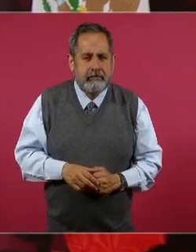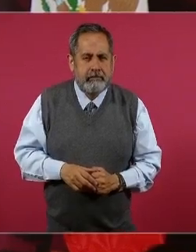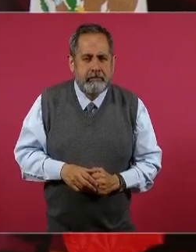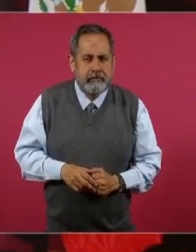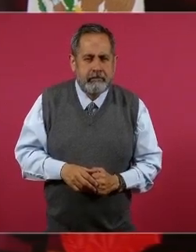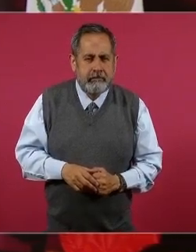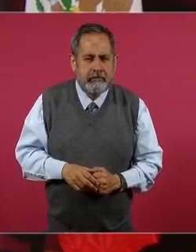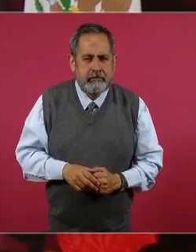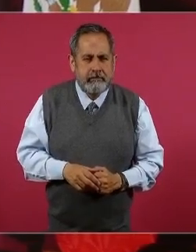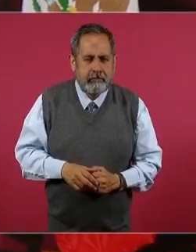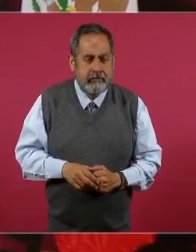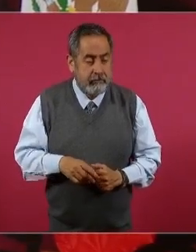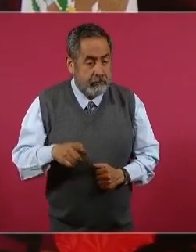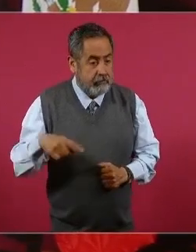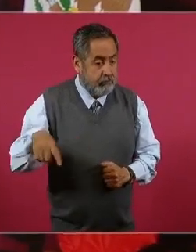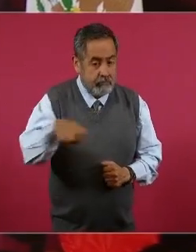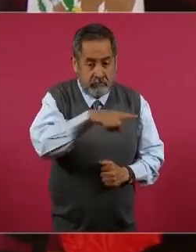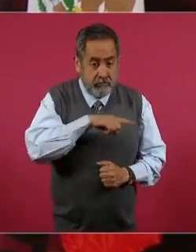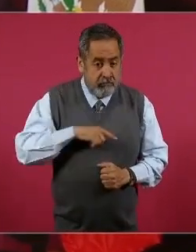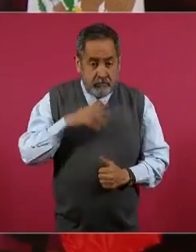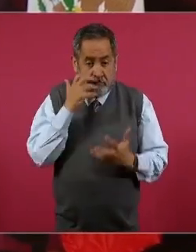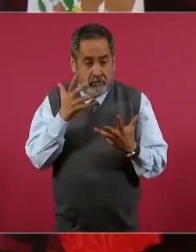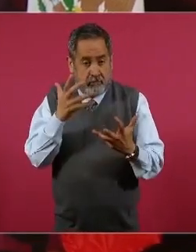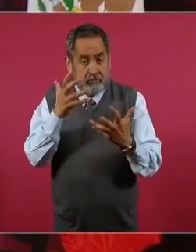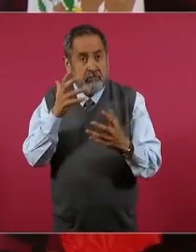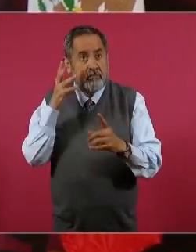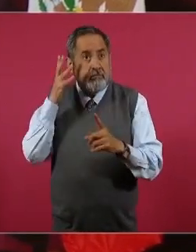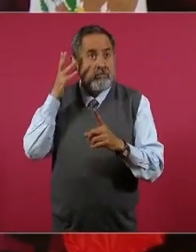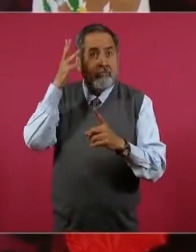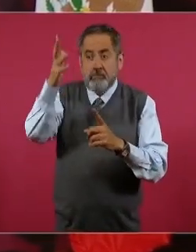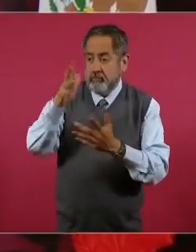aspiración ser un animal,